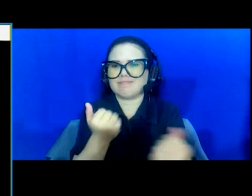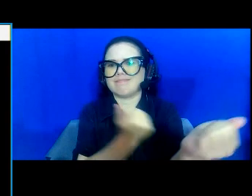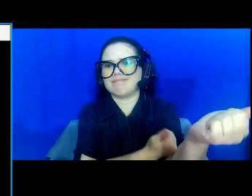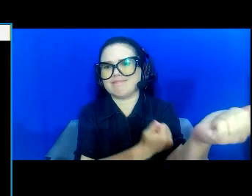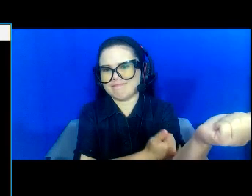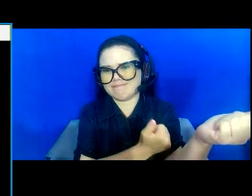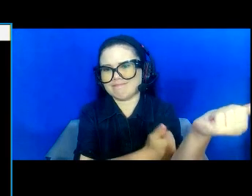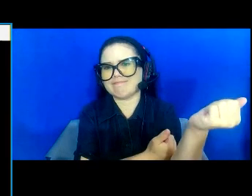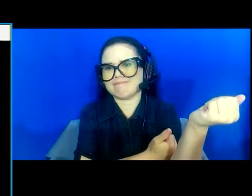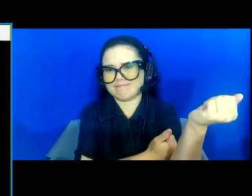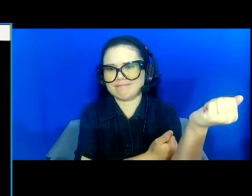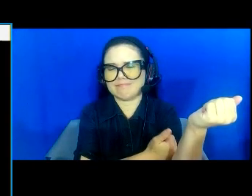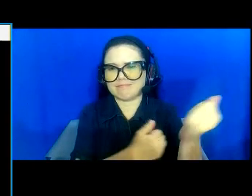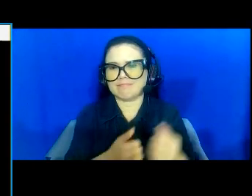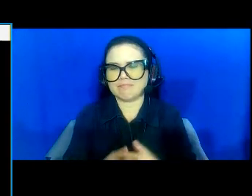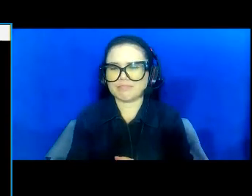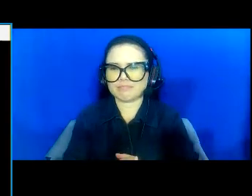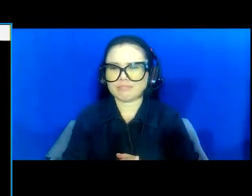de